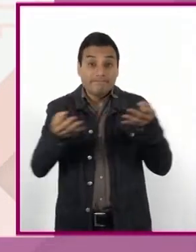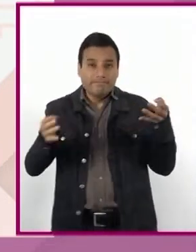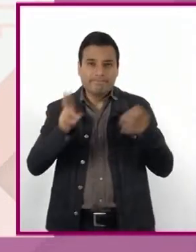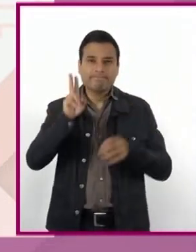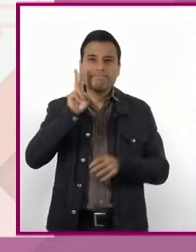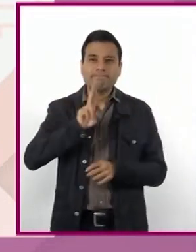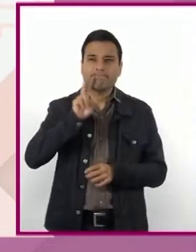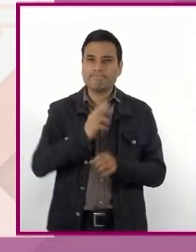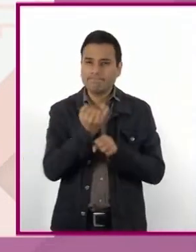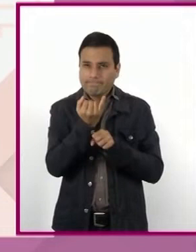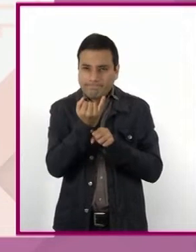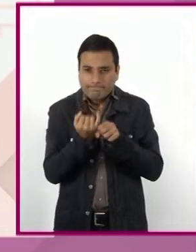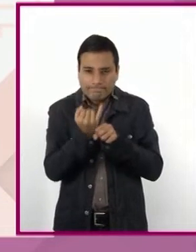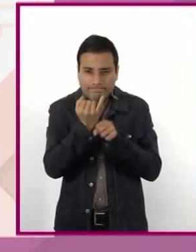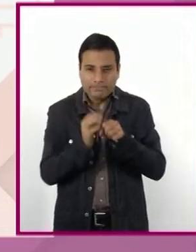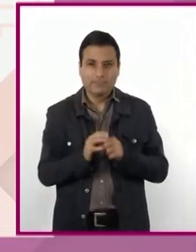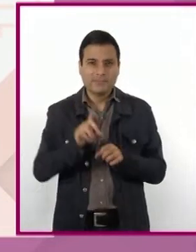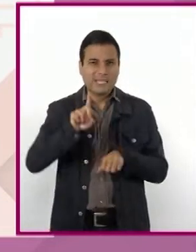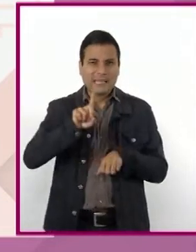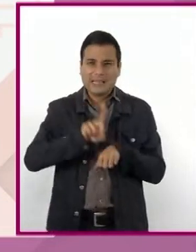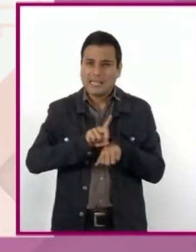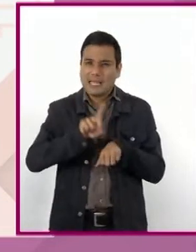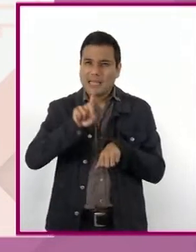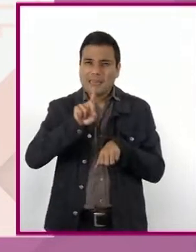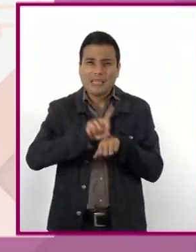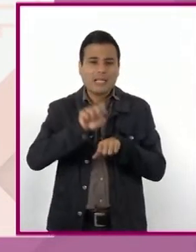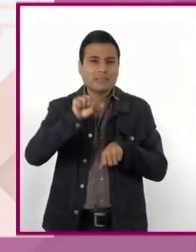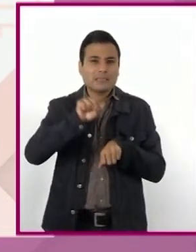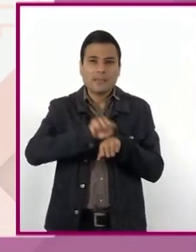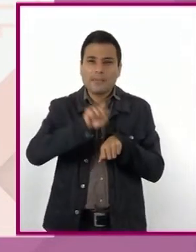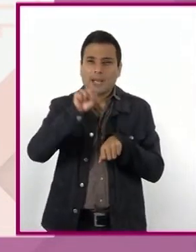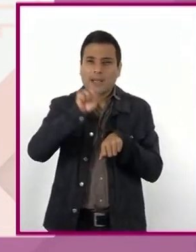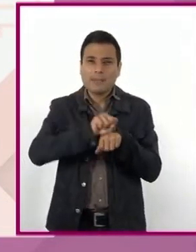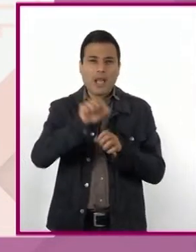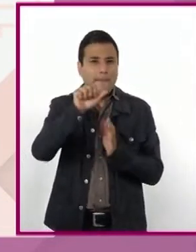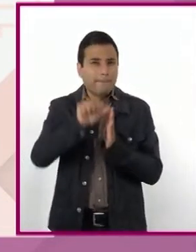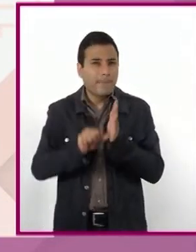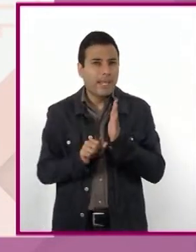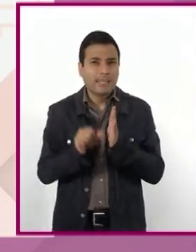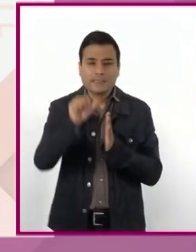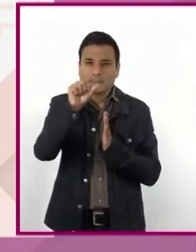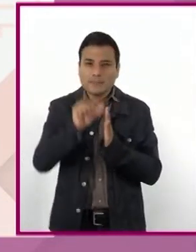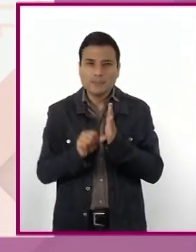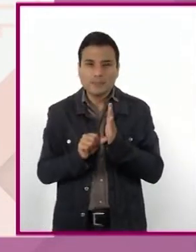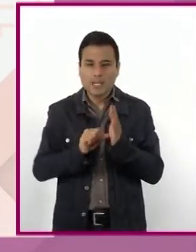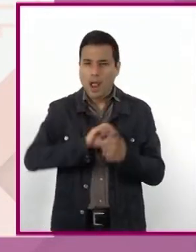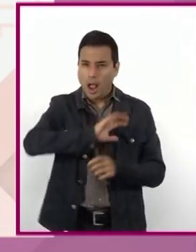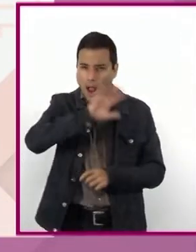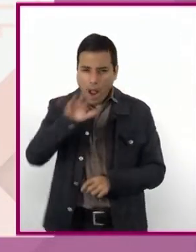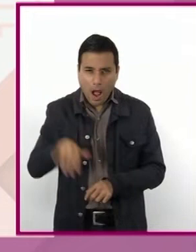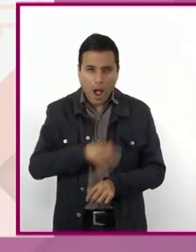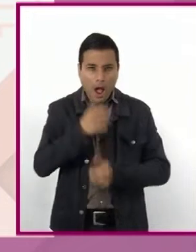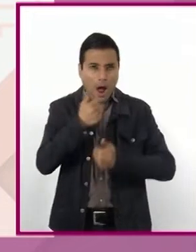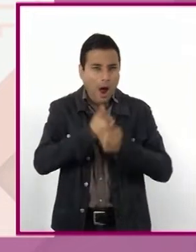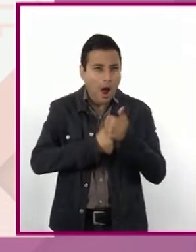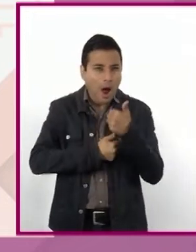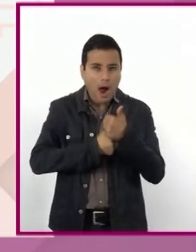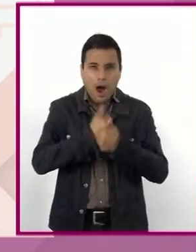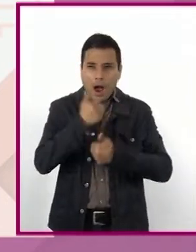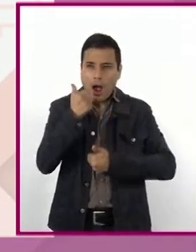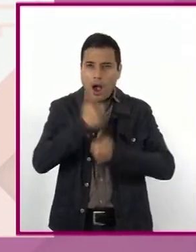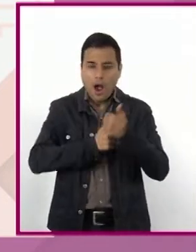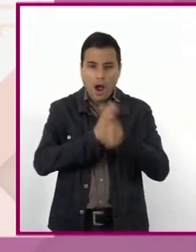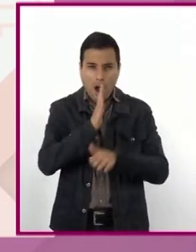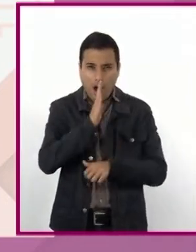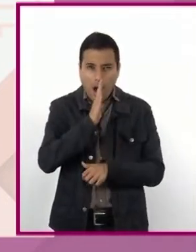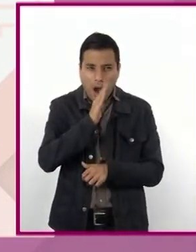universo. Pasaron días, semanas y hasta meses y no encontrábamos nada.